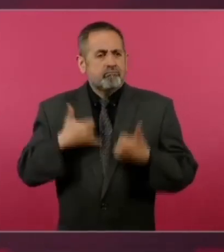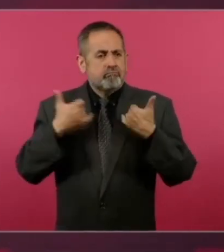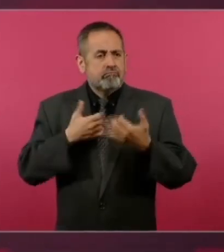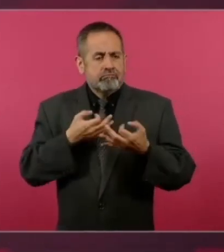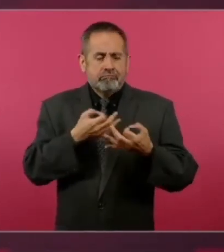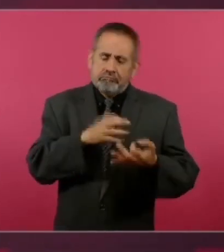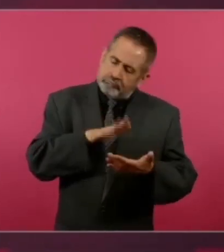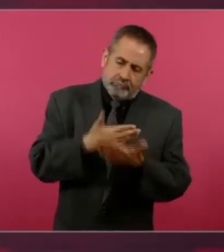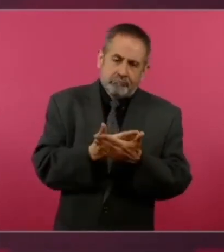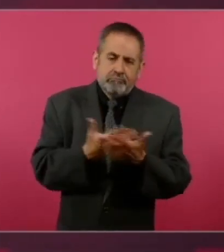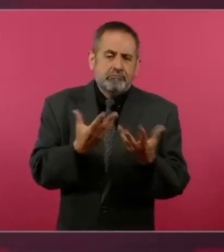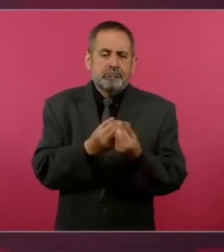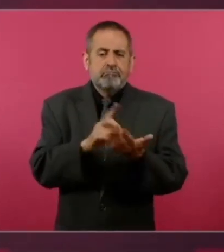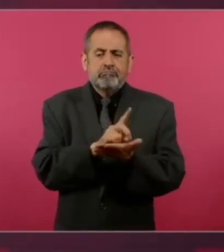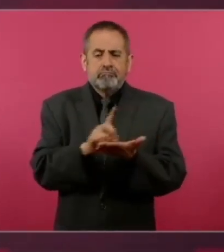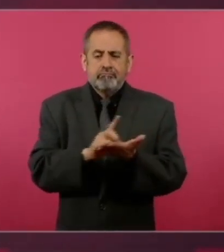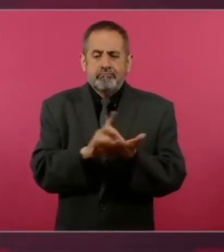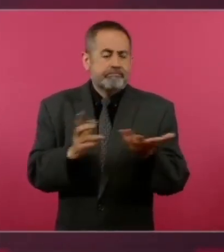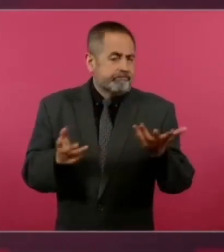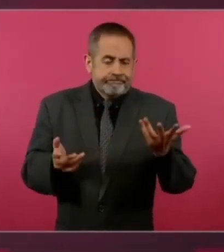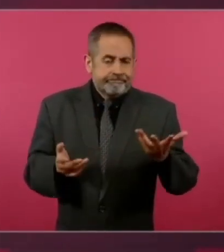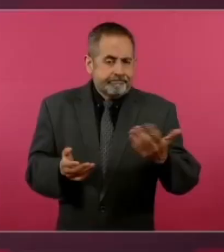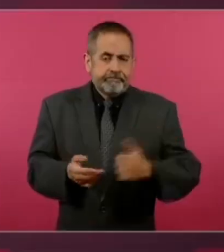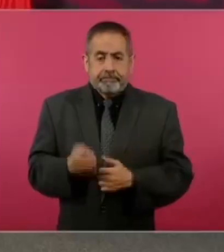porque es un problema